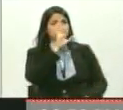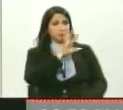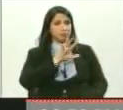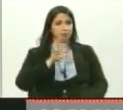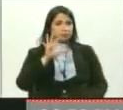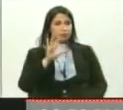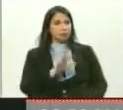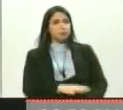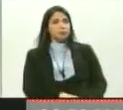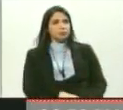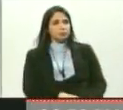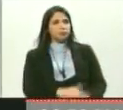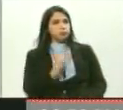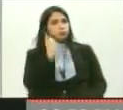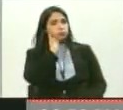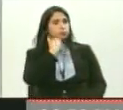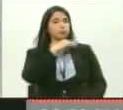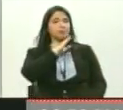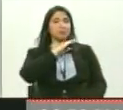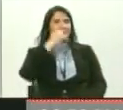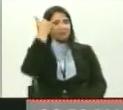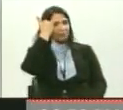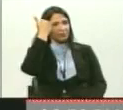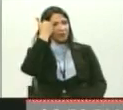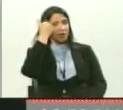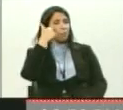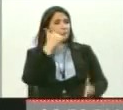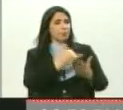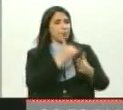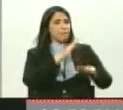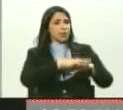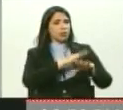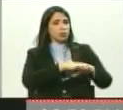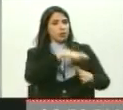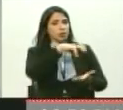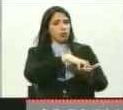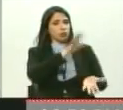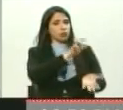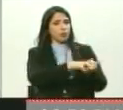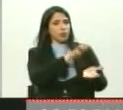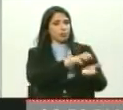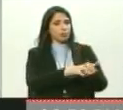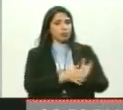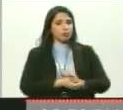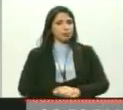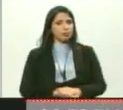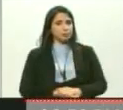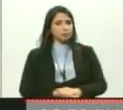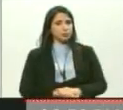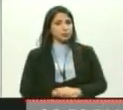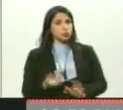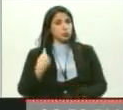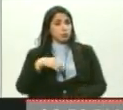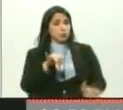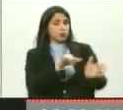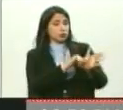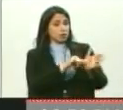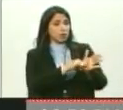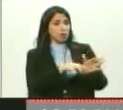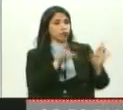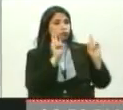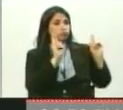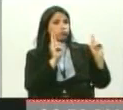países enfermos. Veamos lo que ocurrió en Nueva Esparta, presidente. Sí. Que lo tuvimos ahí y afortunadamente